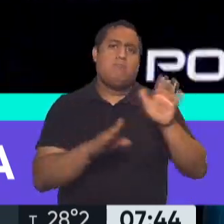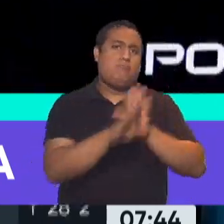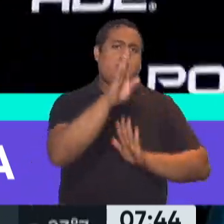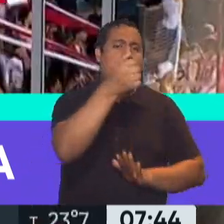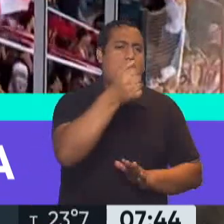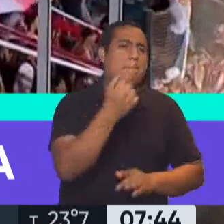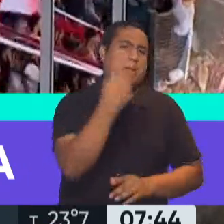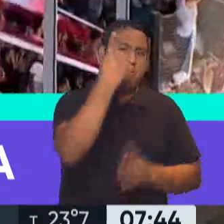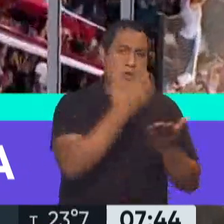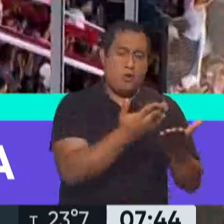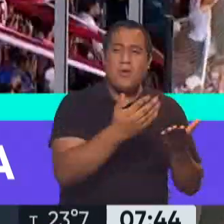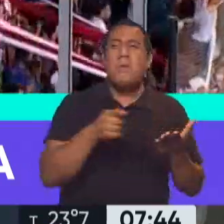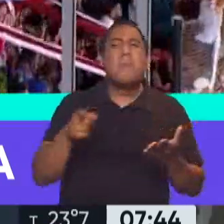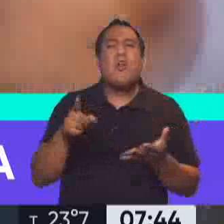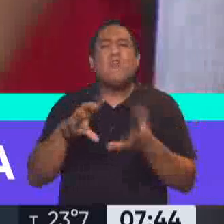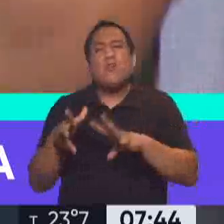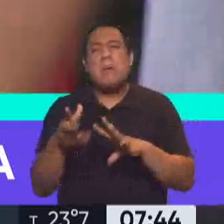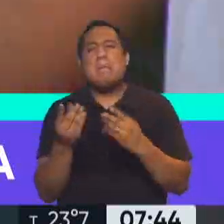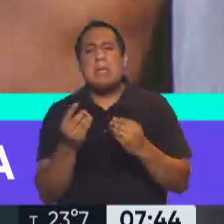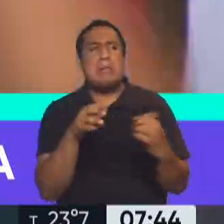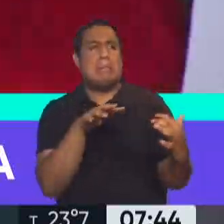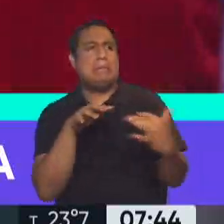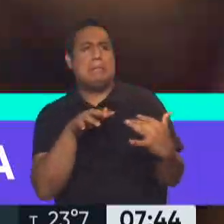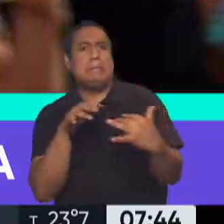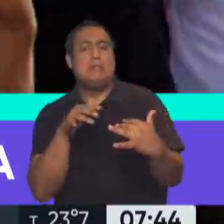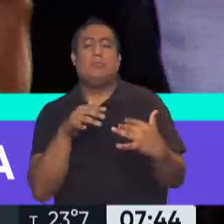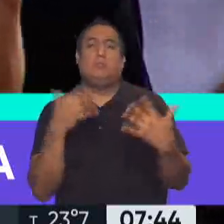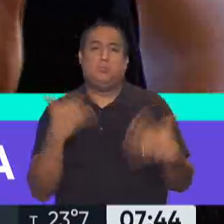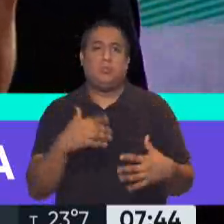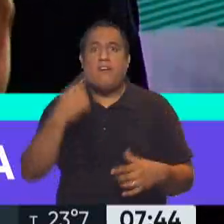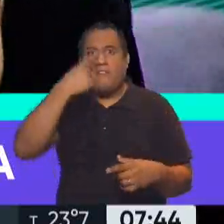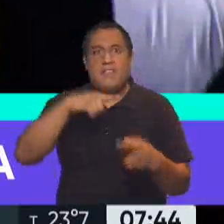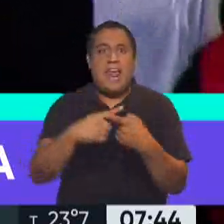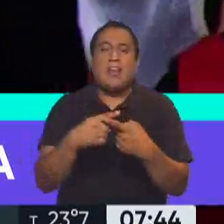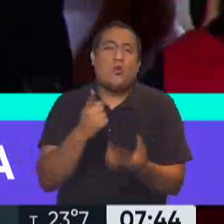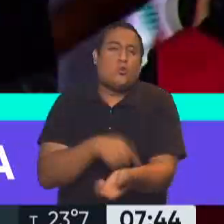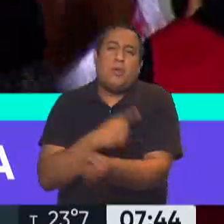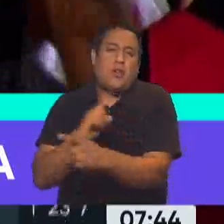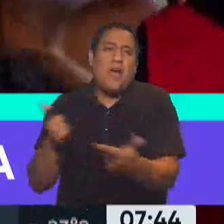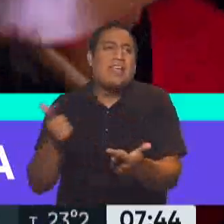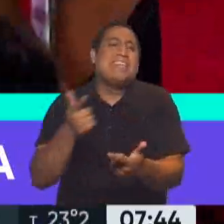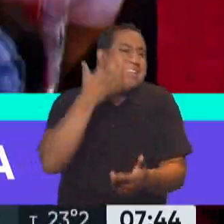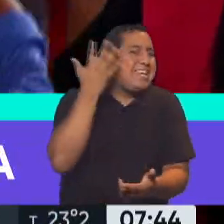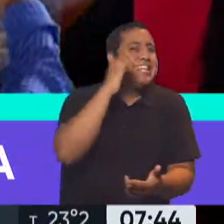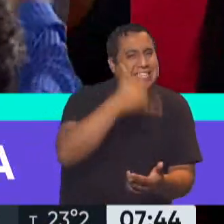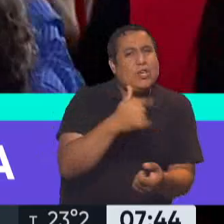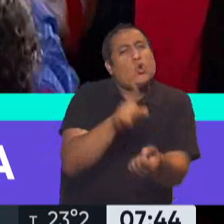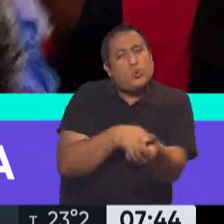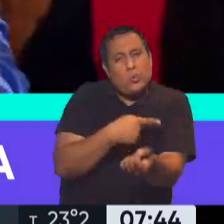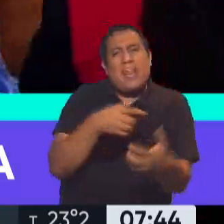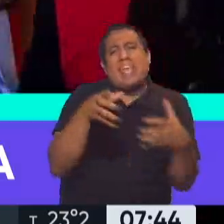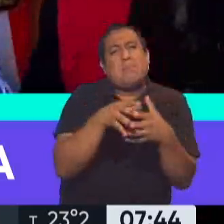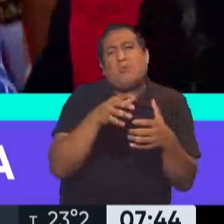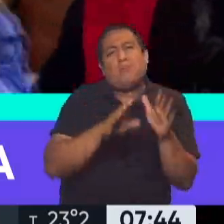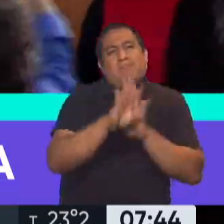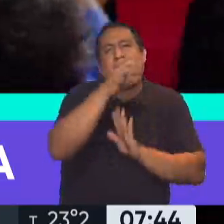Tuvo un poquito de miedo, no estuvo a la altura de las circunstancias, no estaba acostumbrado a finales, Tigres de primera. Yo creo que pagó caro eso. Tigres es un equipo